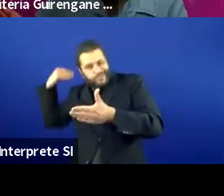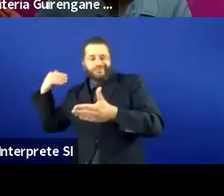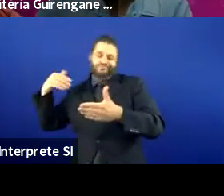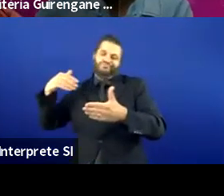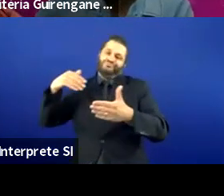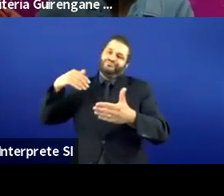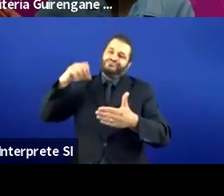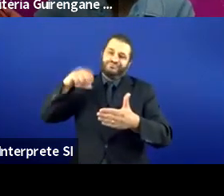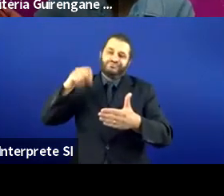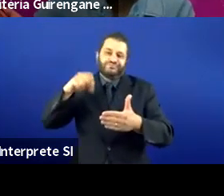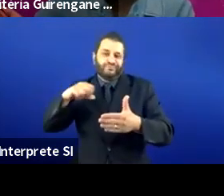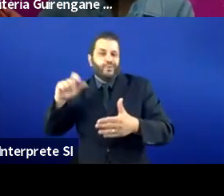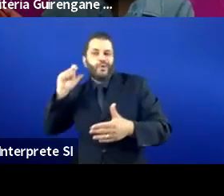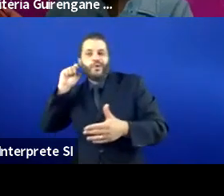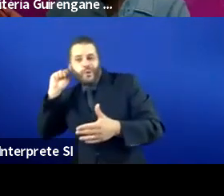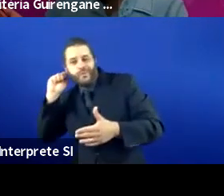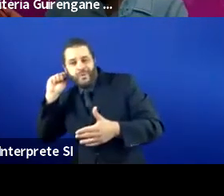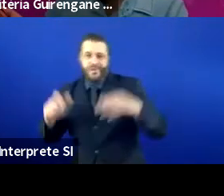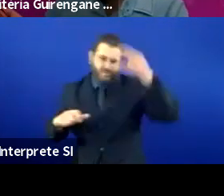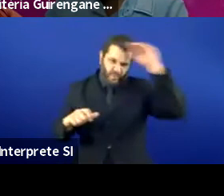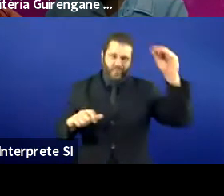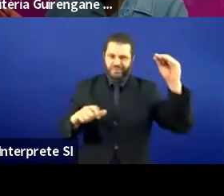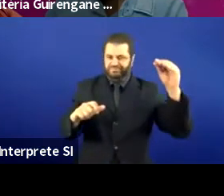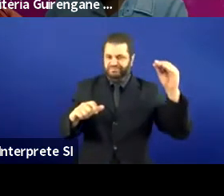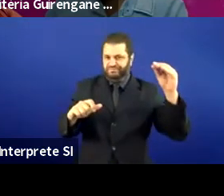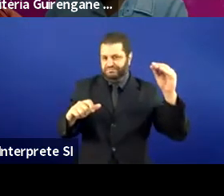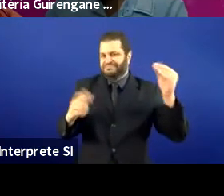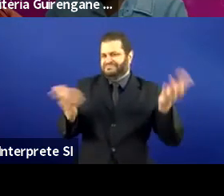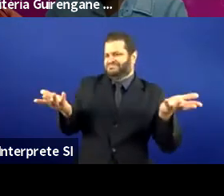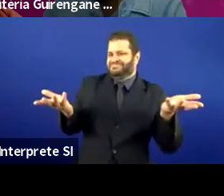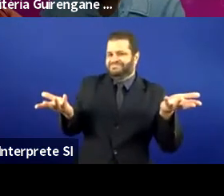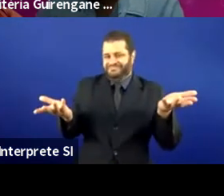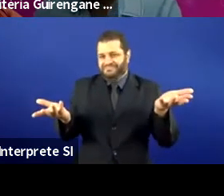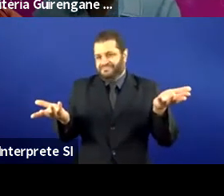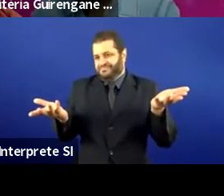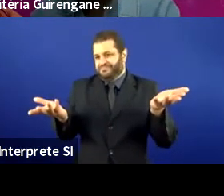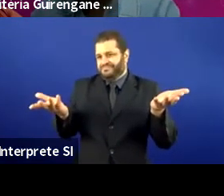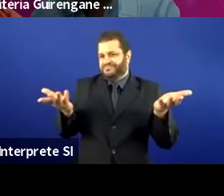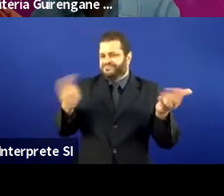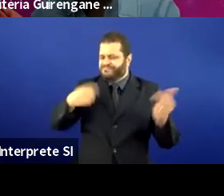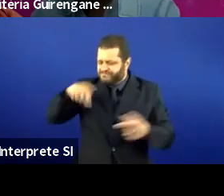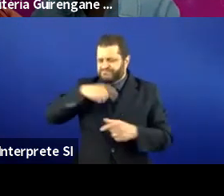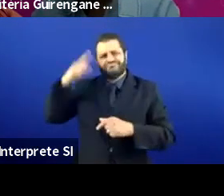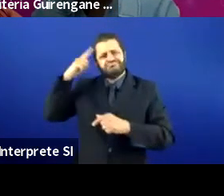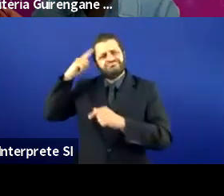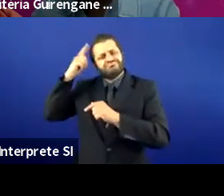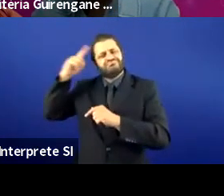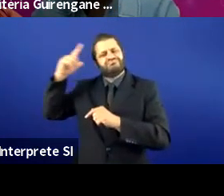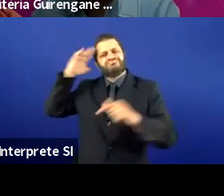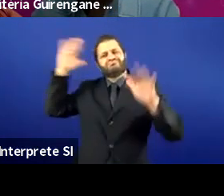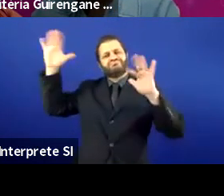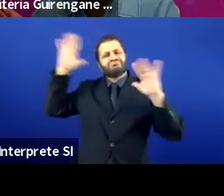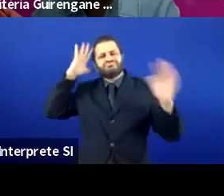mujeres también, ¿no? Y pensaba que nos está dando como un regalo, como un